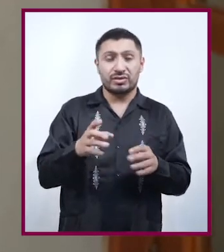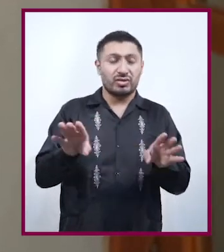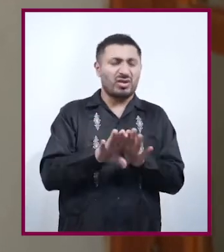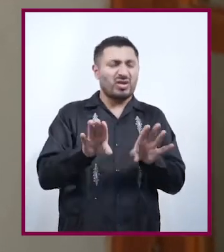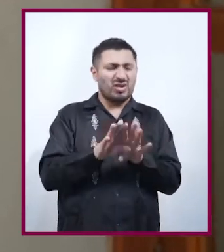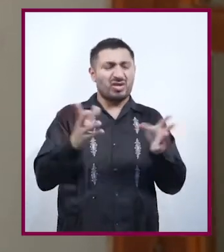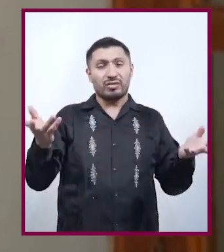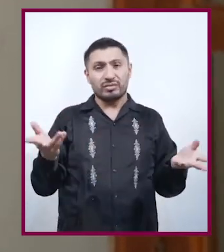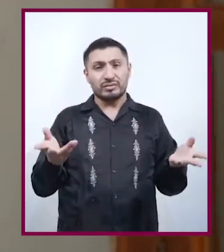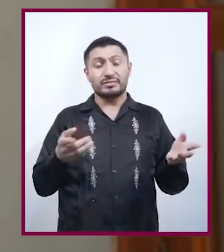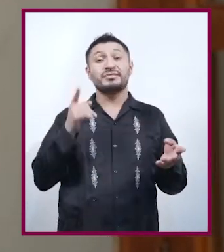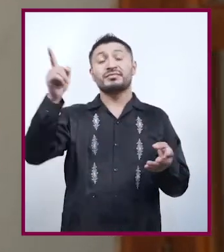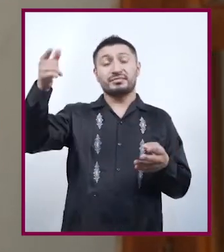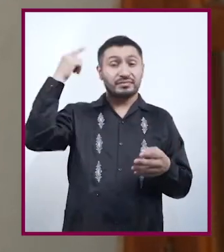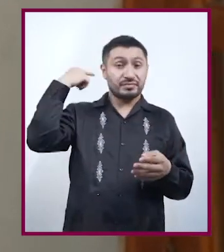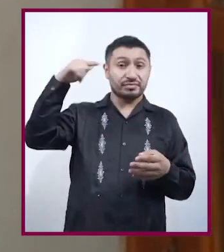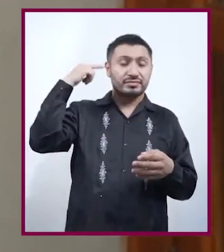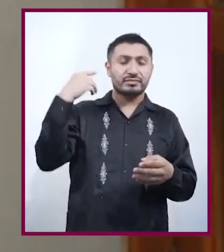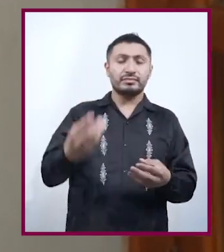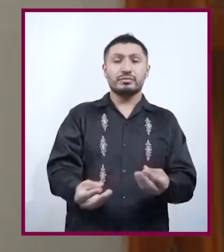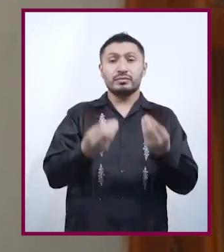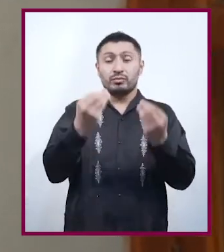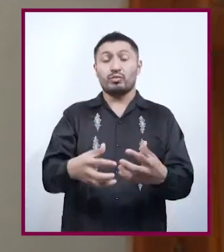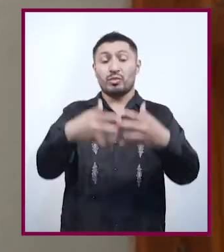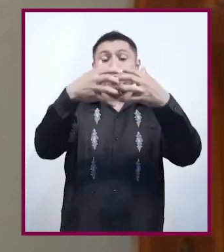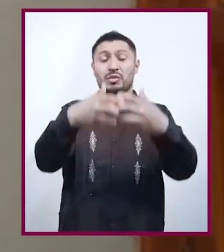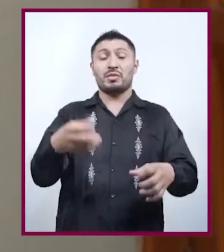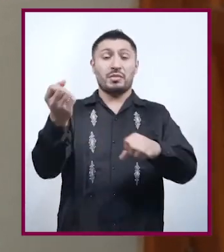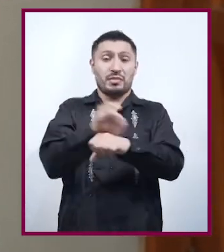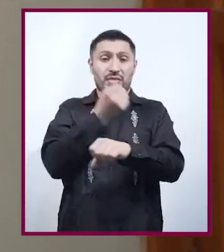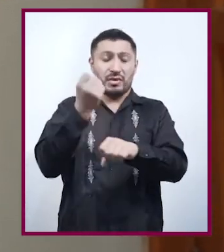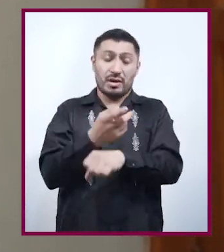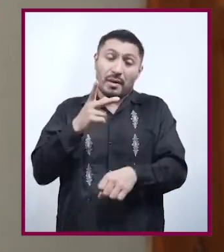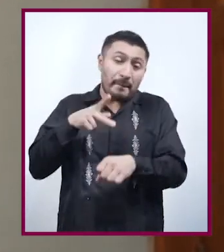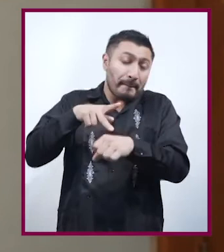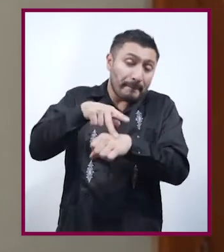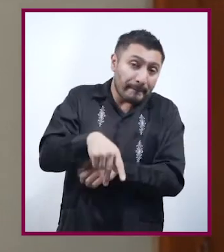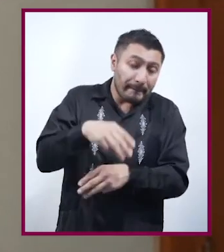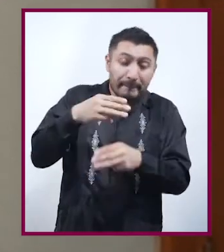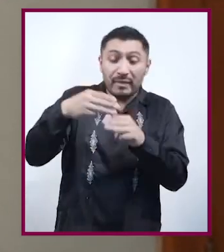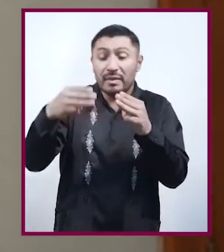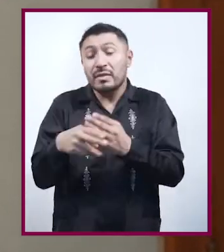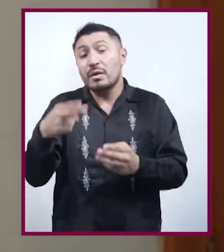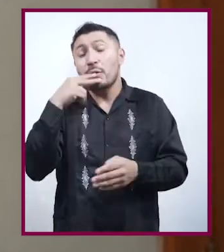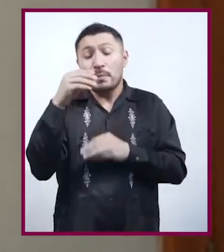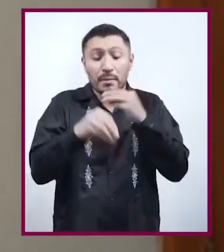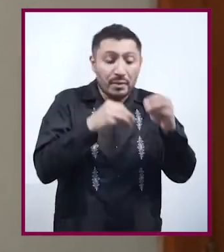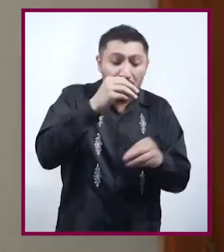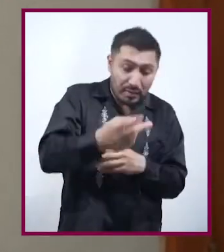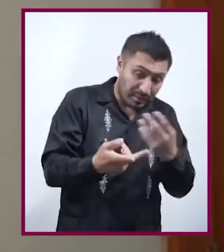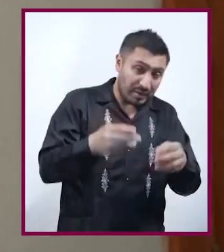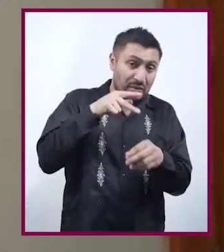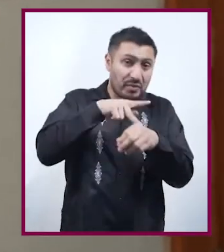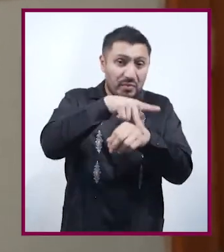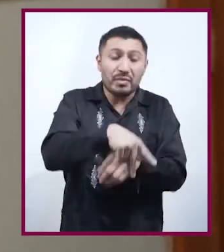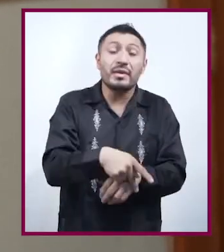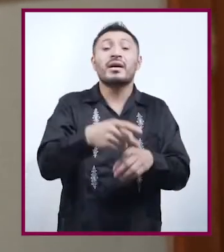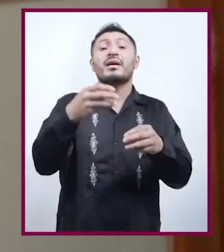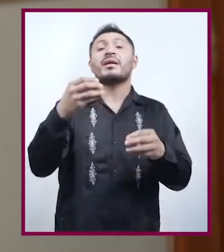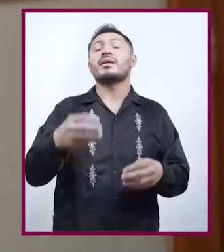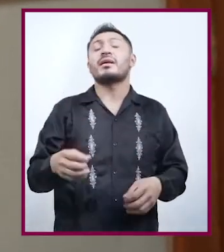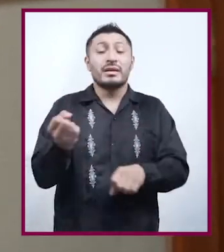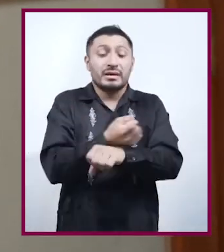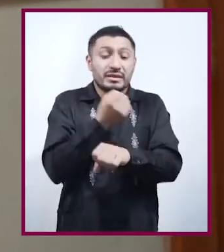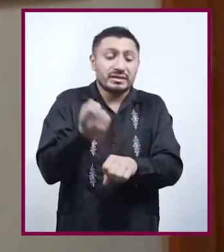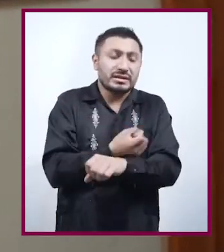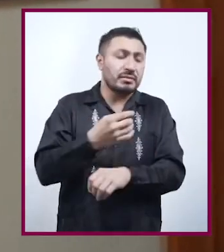sabemos, el estado de Guanajuato es un gran productor de calzado de piel,